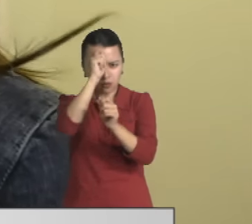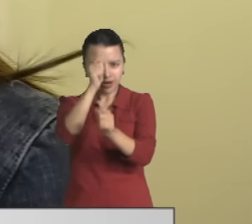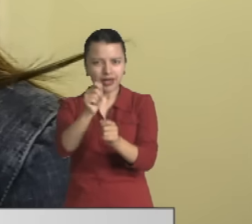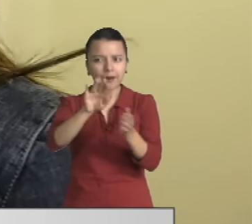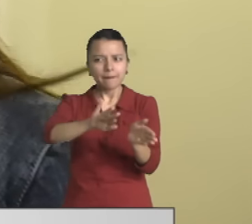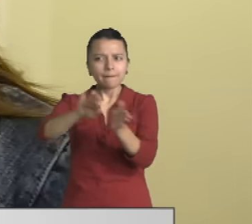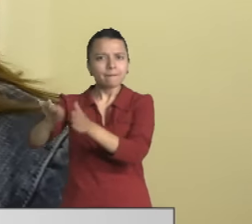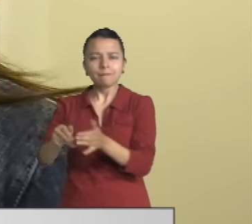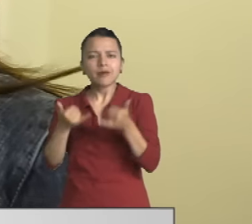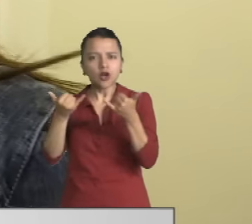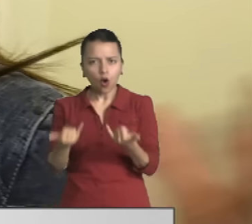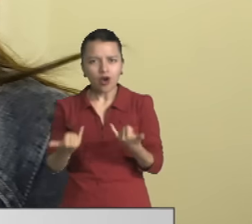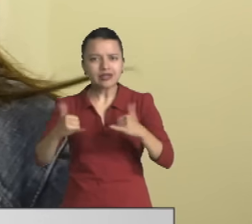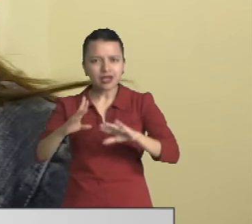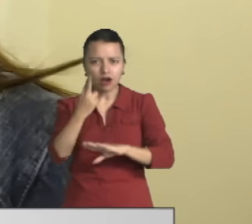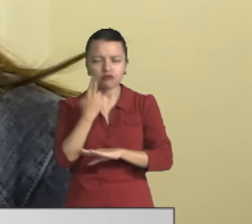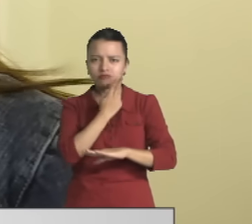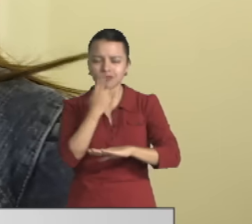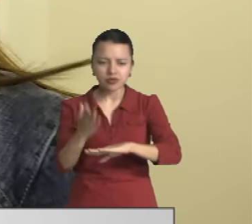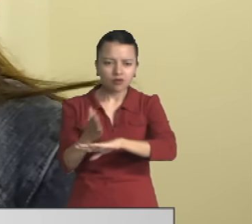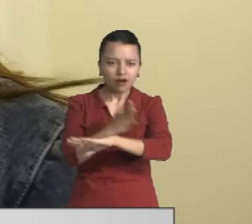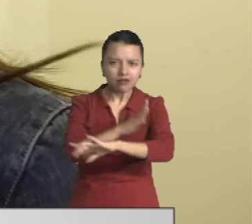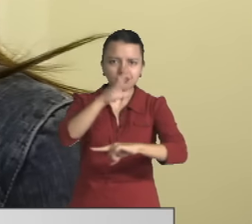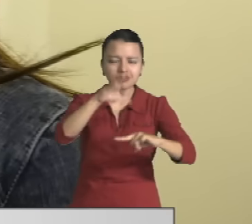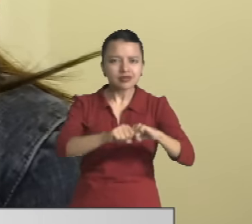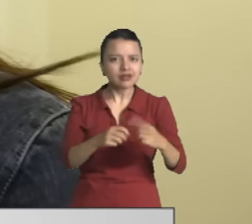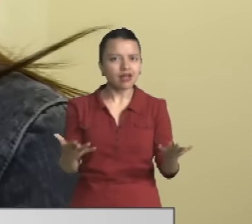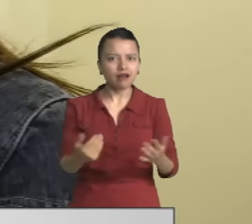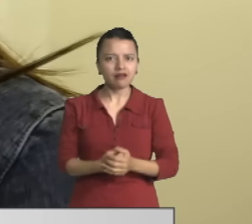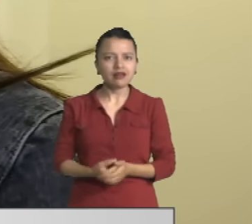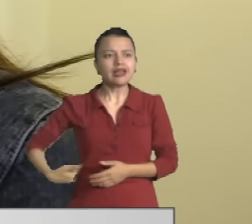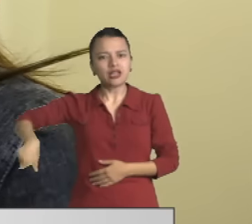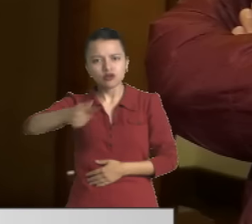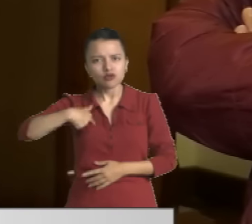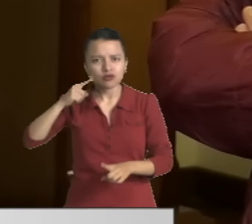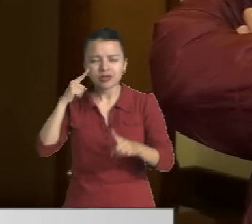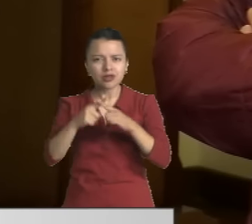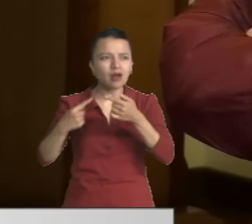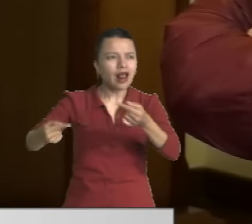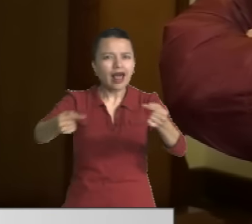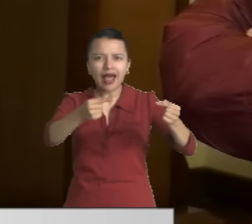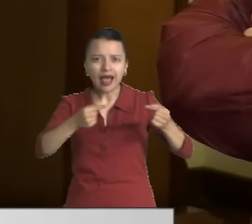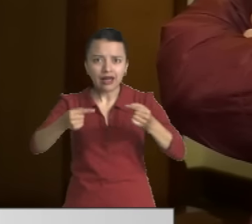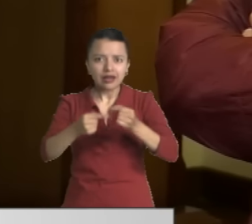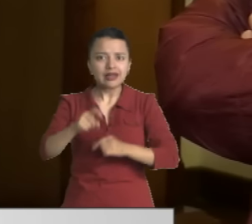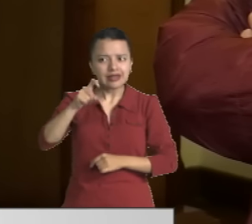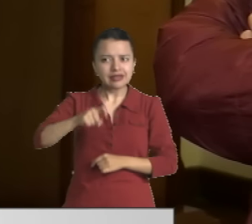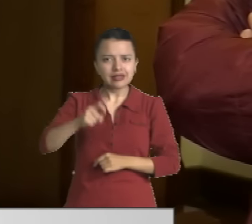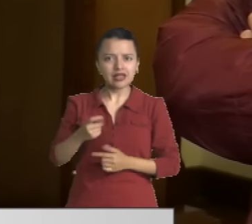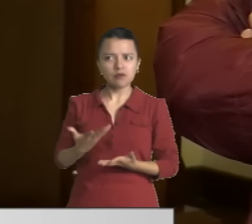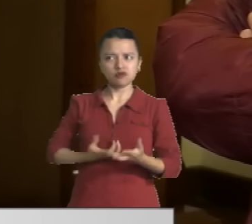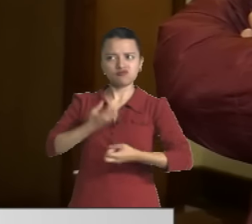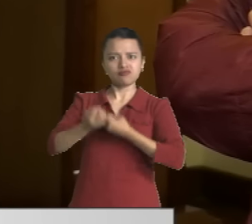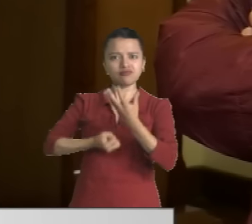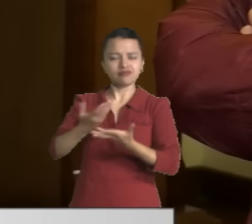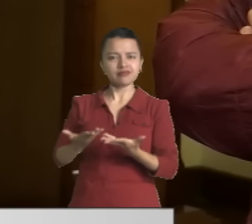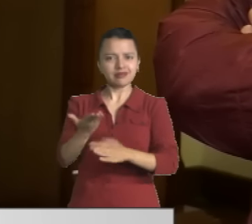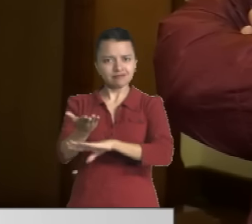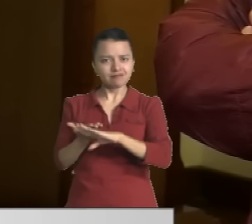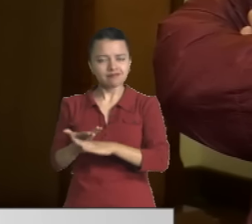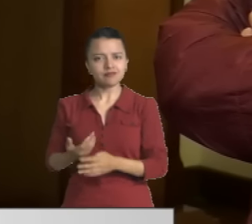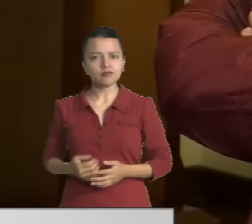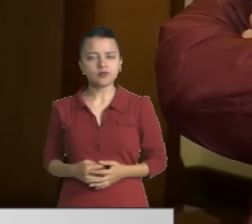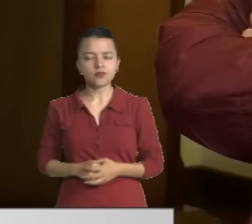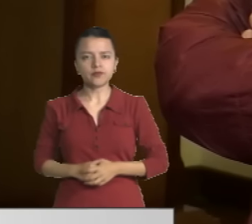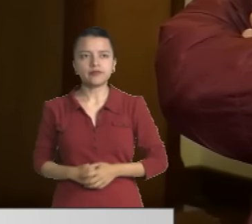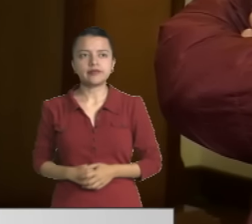había el debate de la oposición y pues la oposición tiene sus reclamos y esos son válidos y son justos. Bueno, pues además de la molestia del Consejo, porque